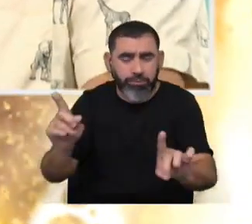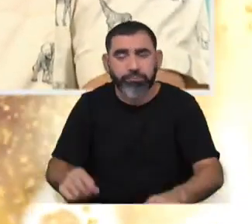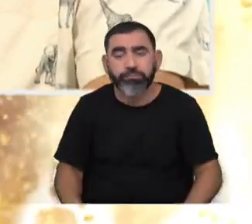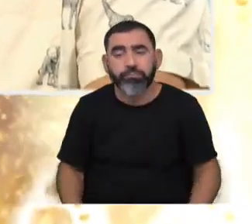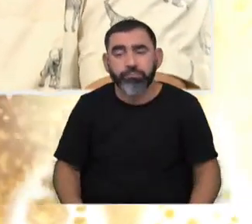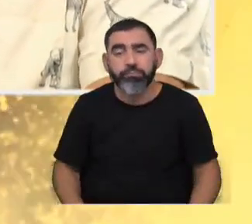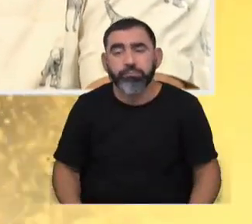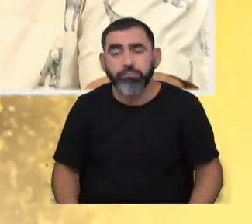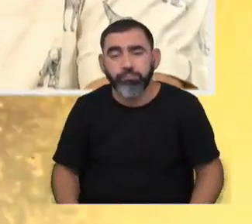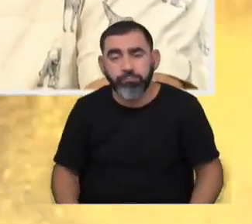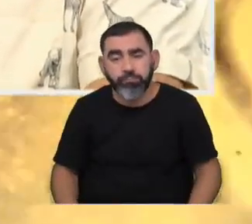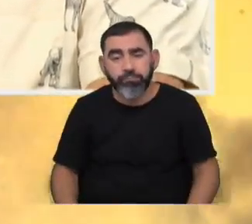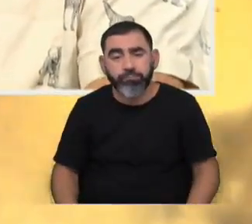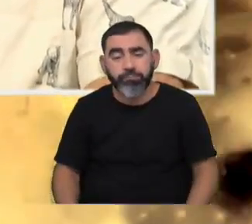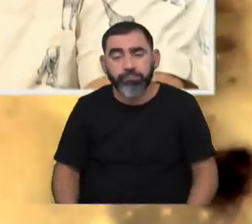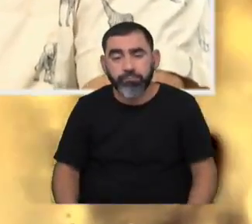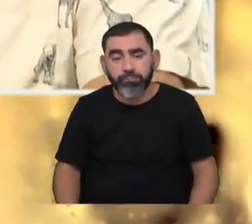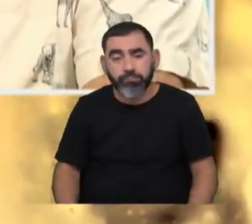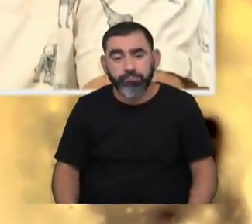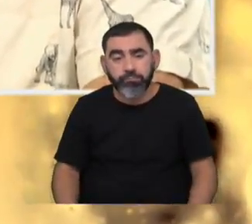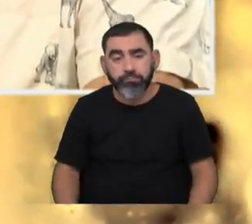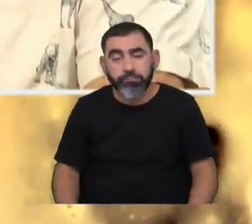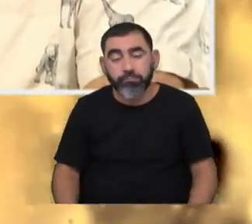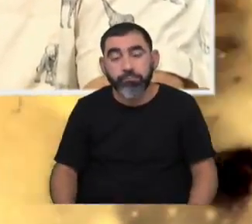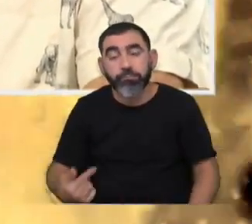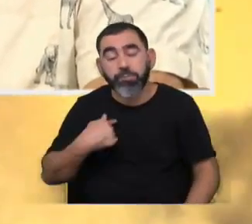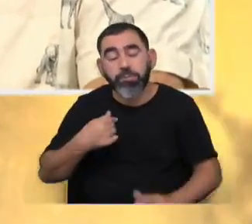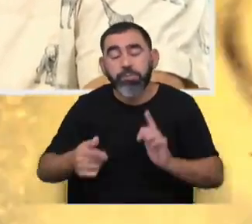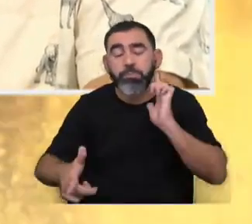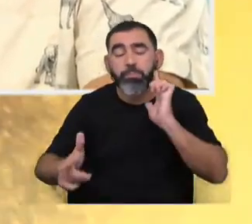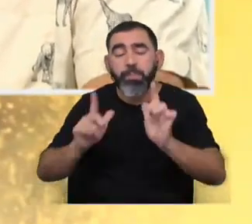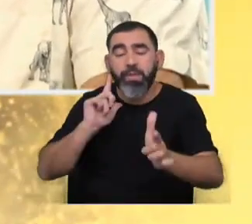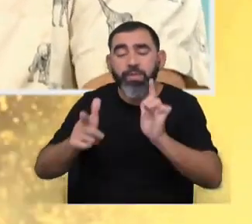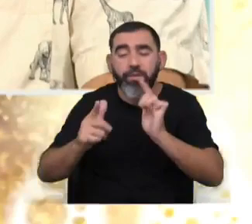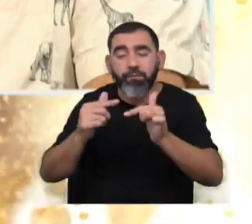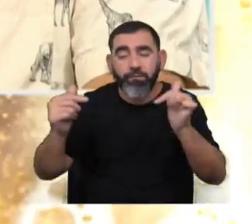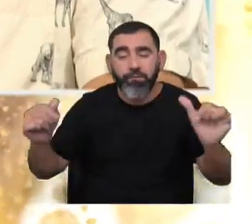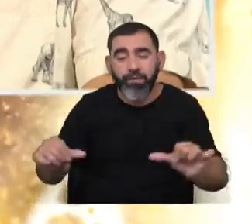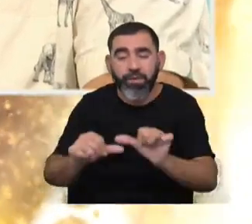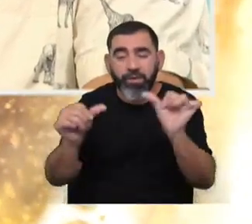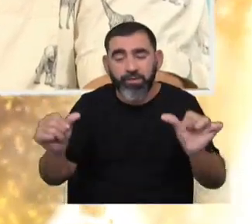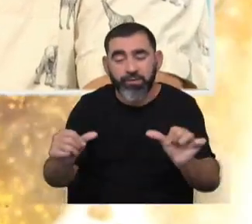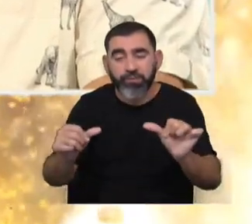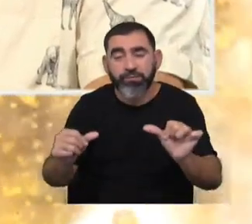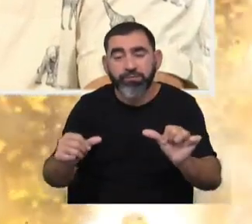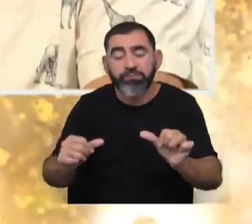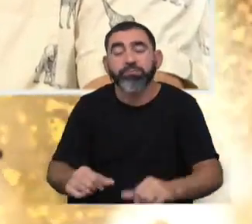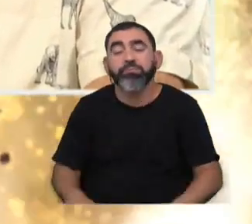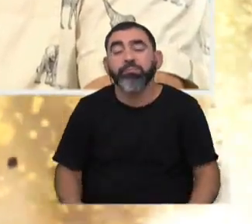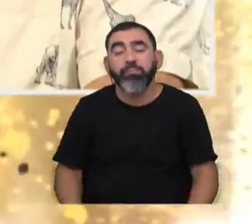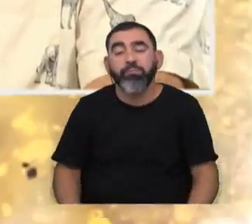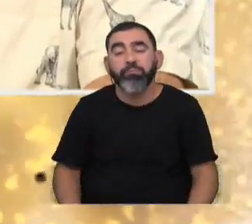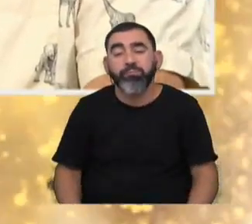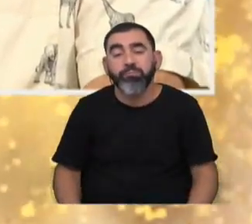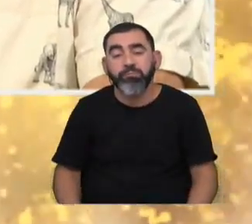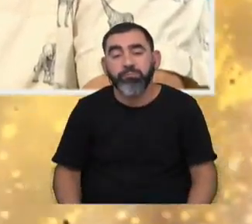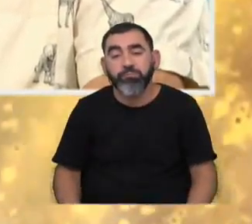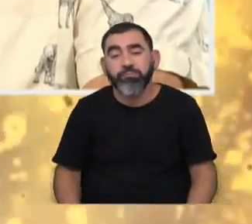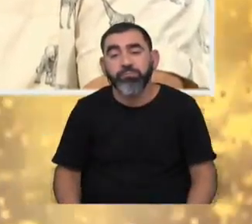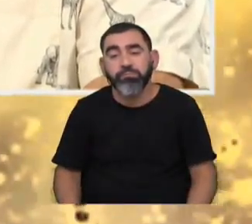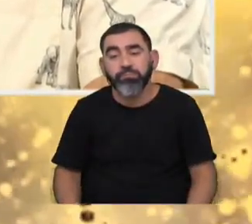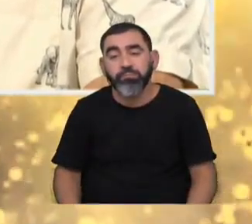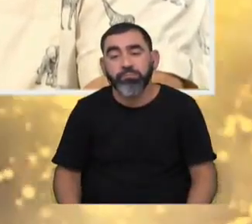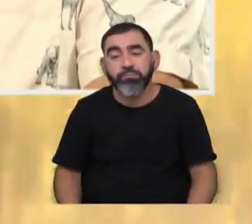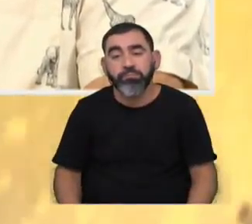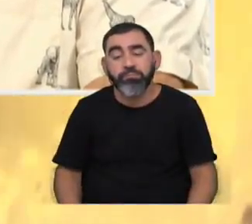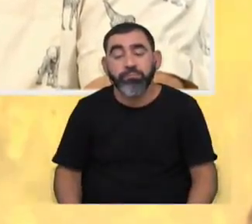de todo, diferentes tipos de temáticas. Y bueno, a mí en realidad me divierte mucho esto de tener diferentes miradas, diferentes abordajes, porque está